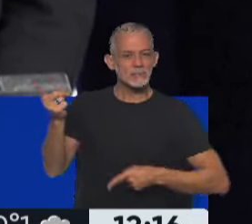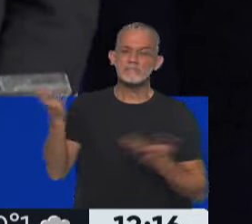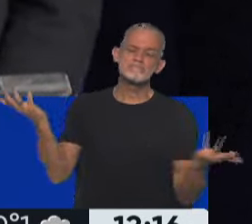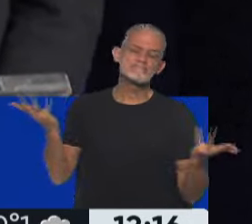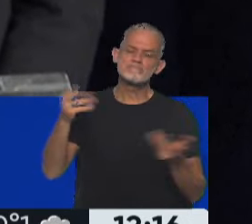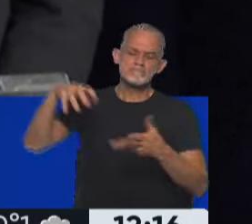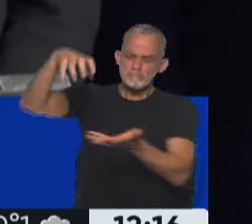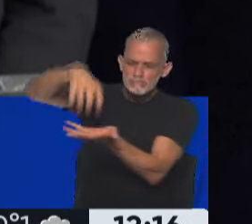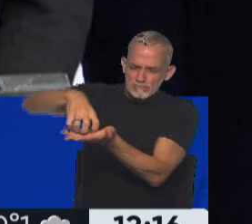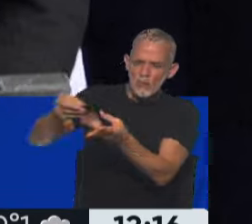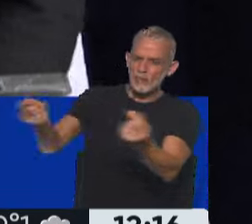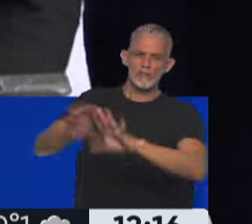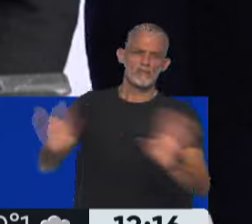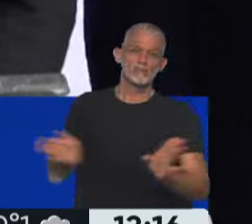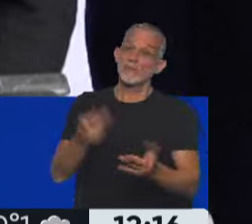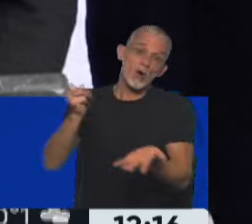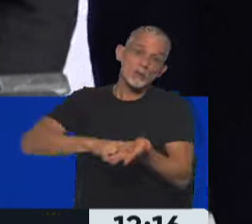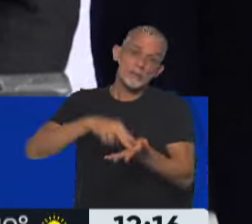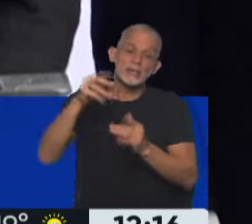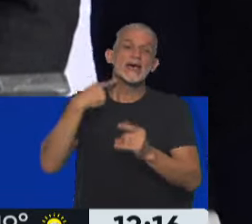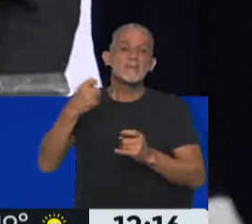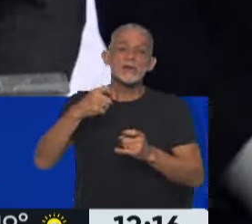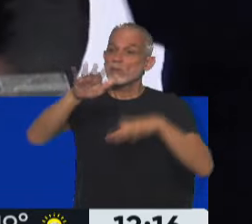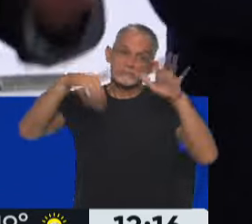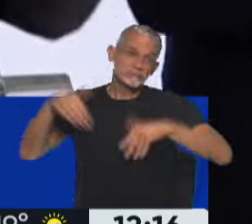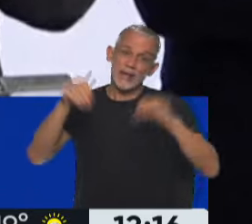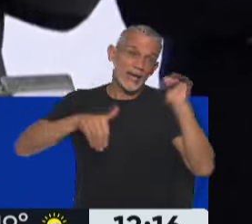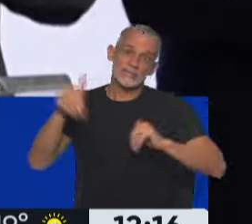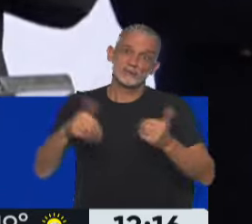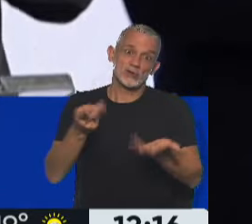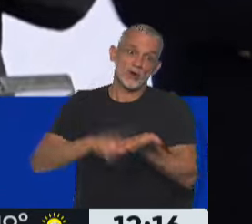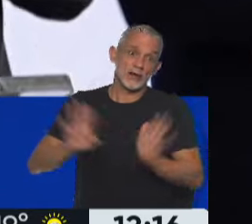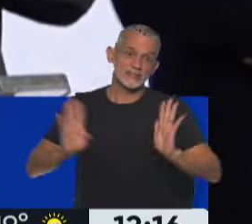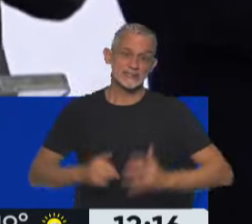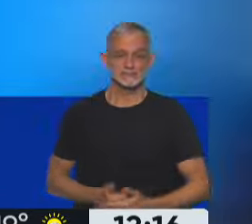Cortes Generales y que convoque de nuevo a los españoles a las urnas.